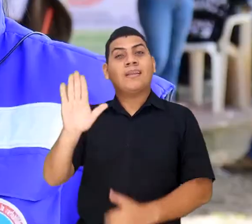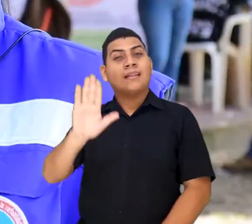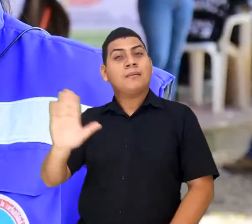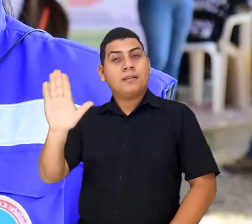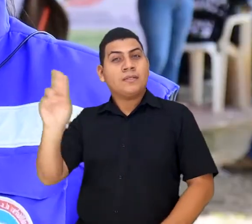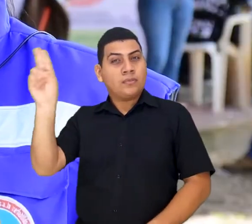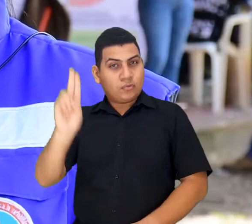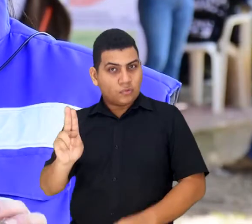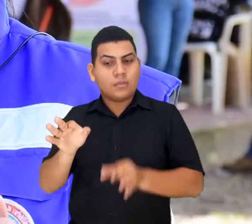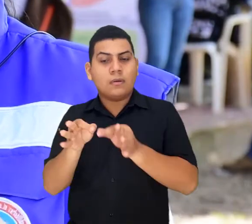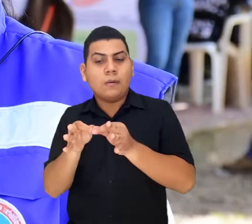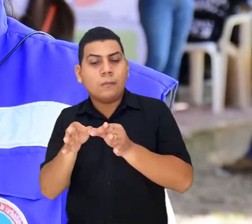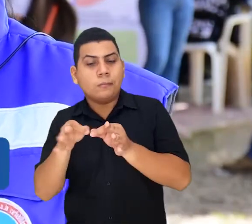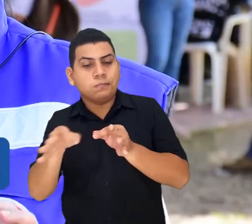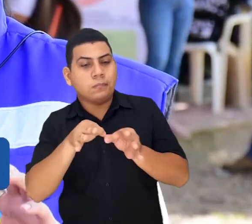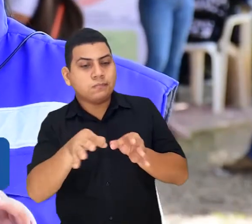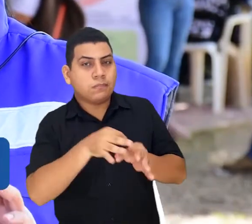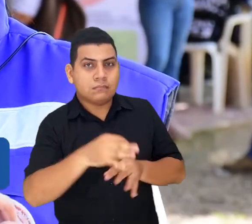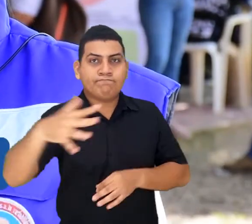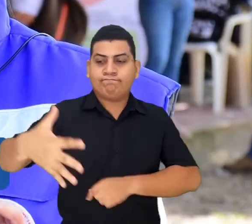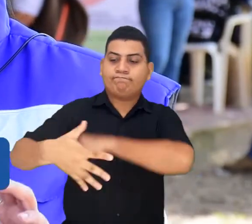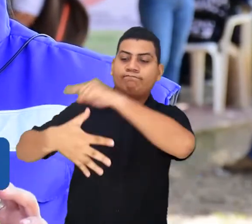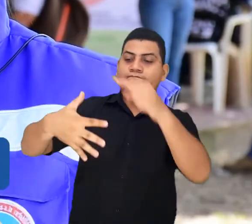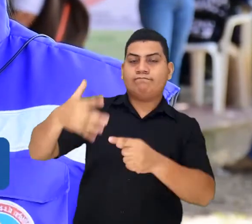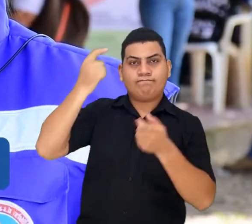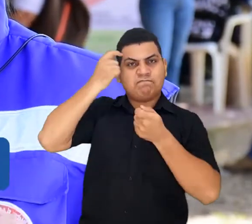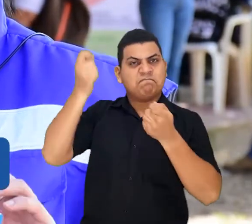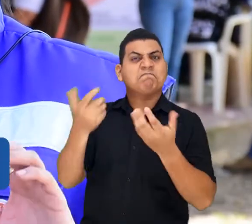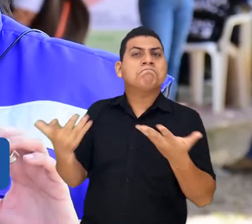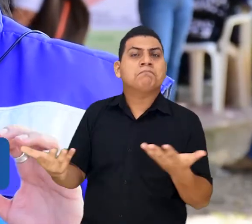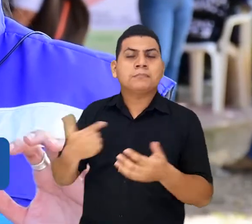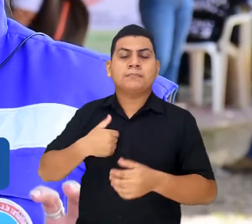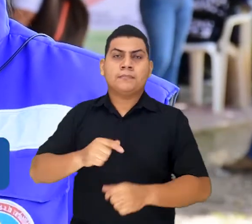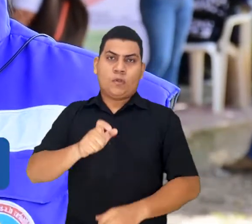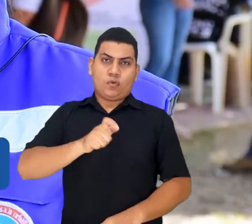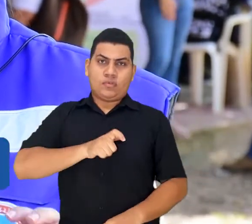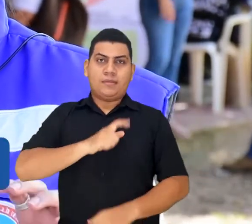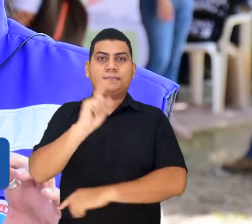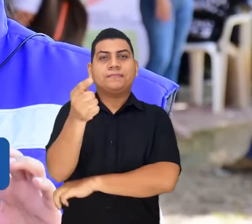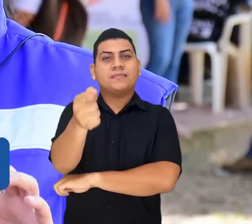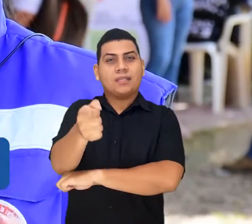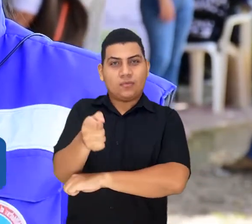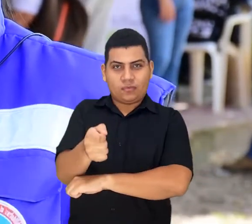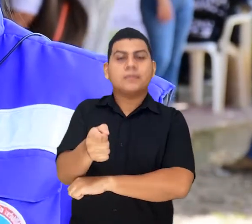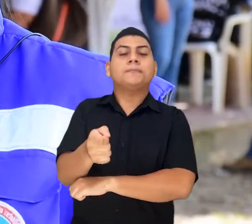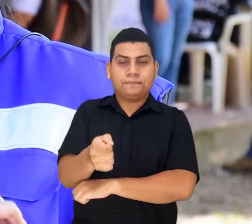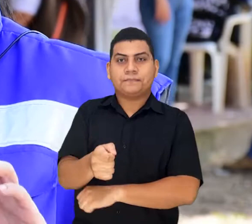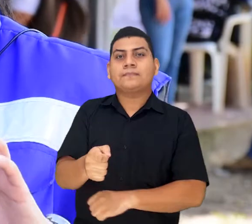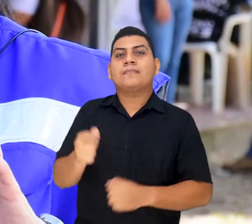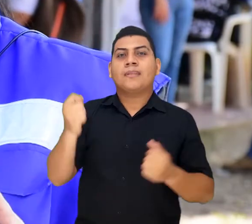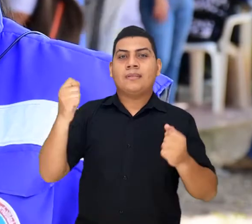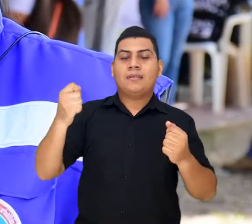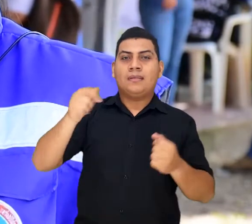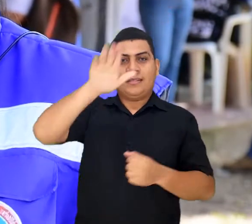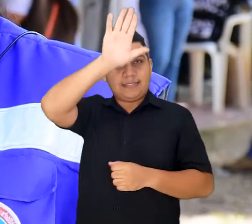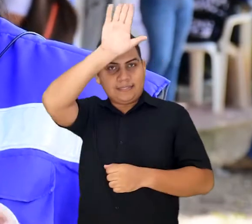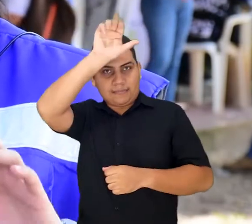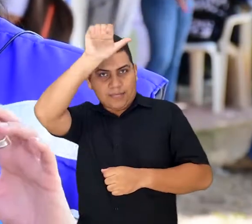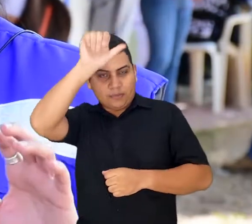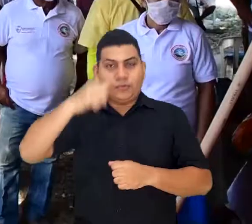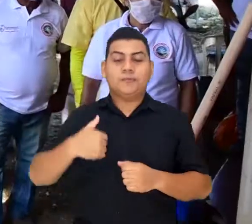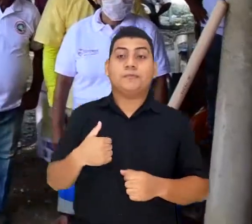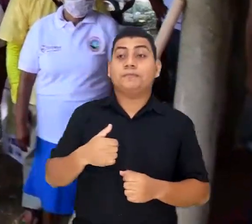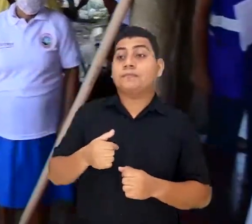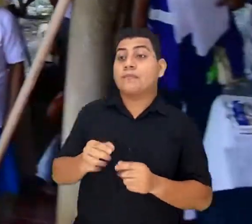departamento. En el departamento se han focalizado 5 municipios estratégicos: el municipio de Corozal, el municipio de San Onofre, el municipio de San